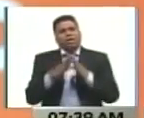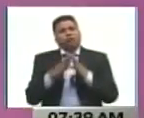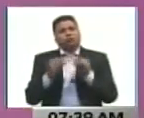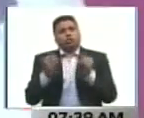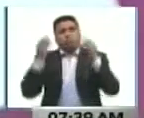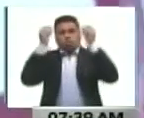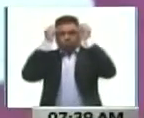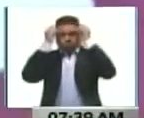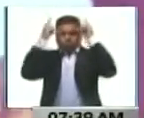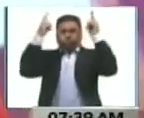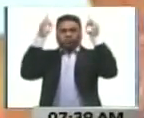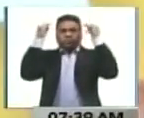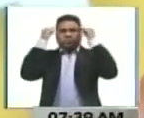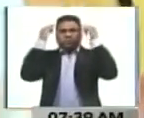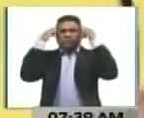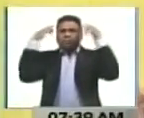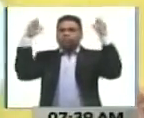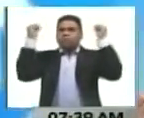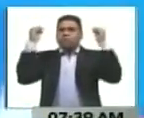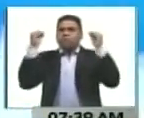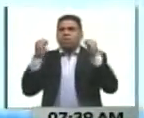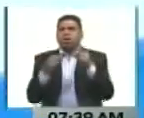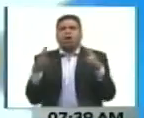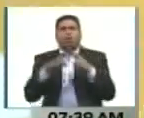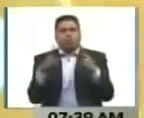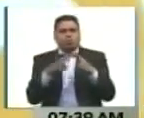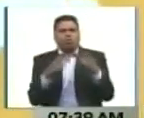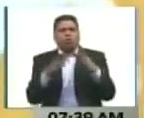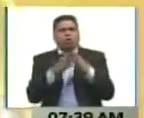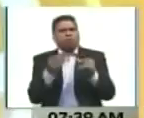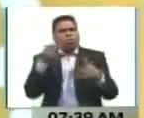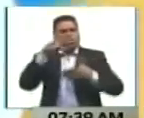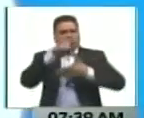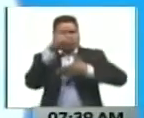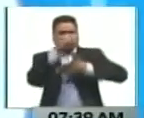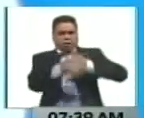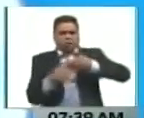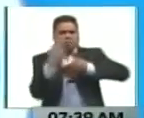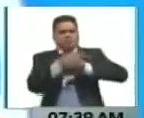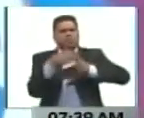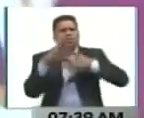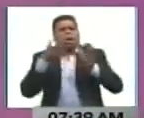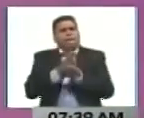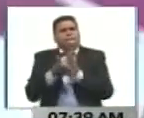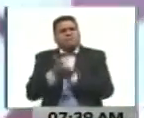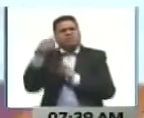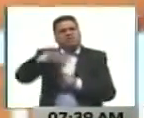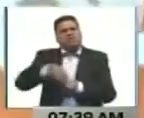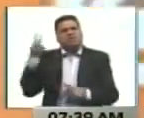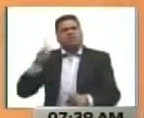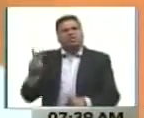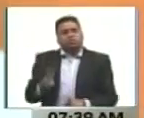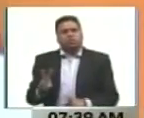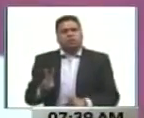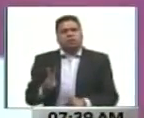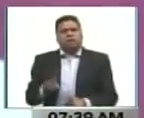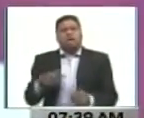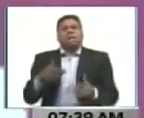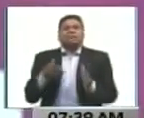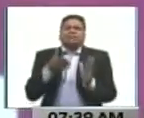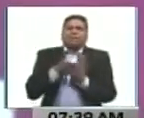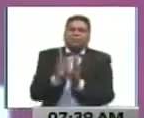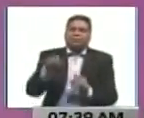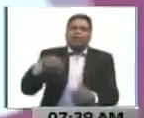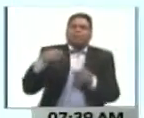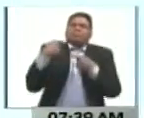conozcan lo que pasa en Venezuela y se conviertan en portavoces en cada uno de sus países. Pero, más allá de eso, ¿qué ocurre después de este